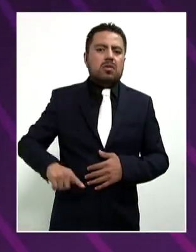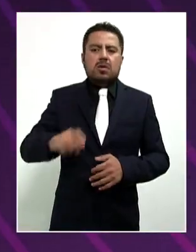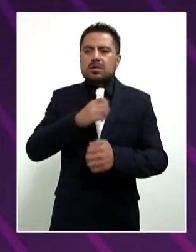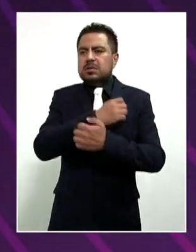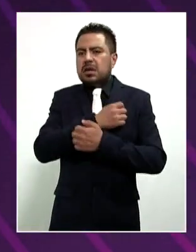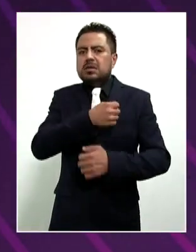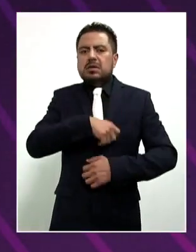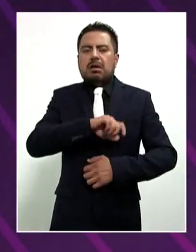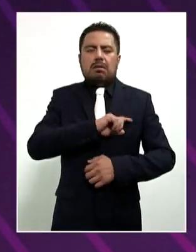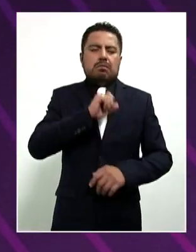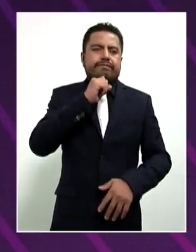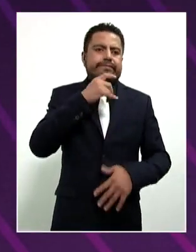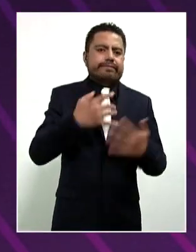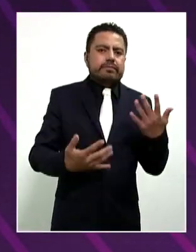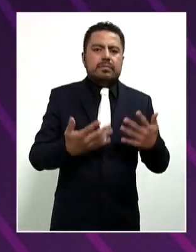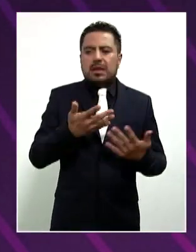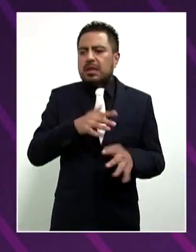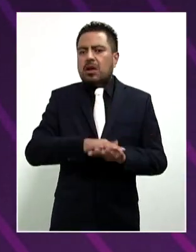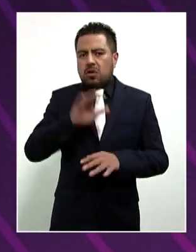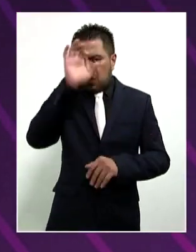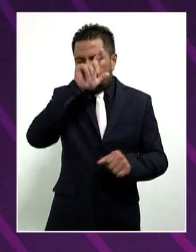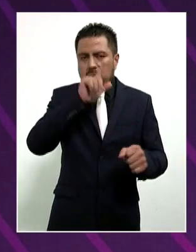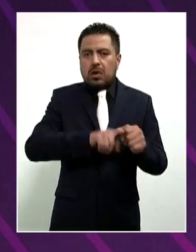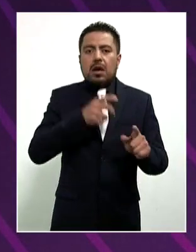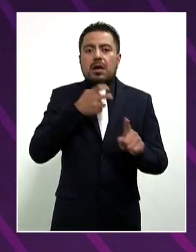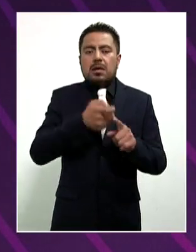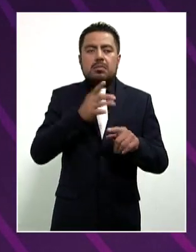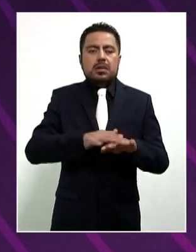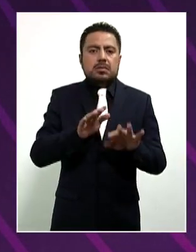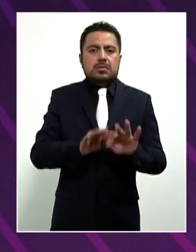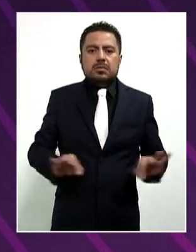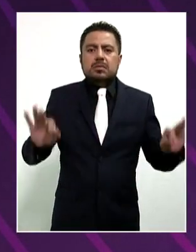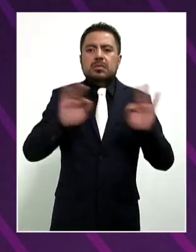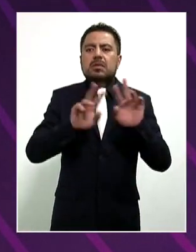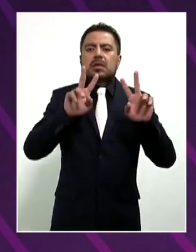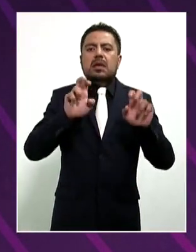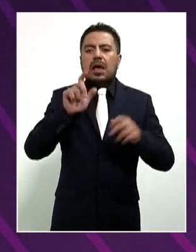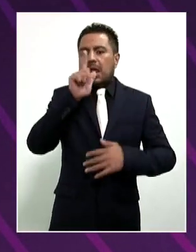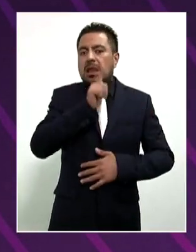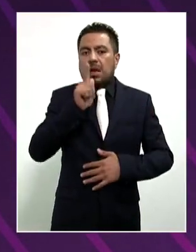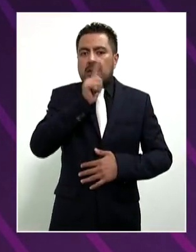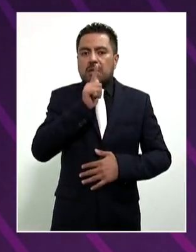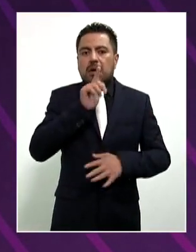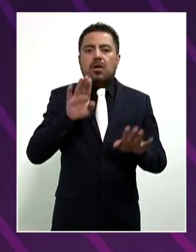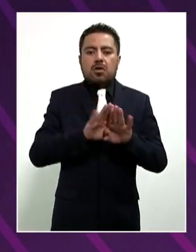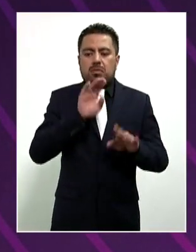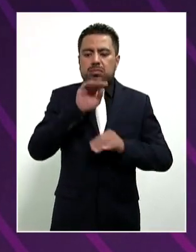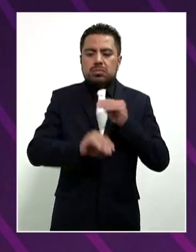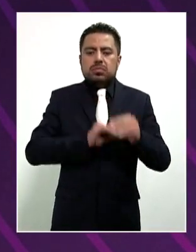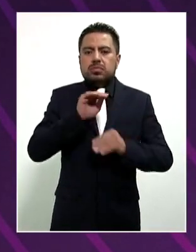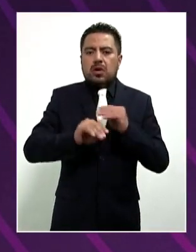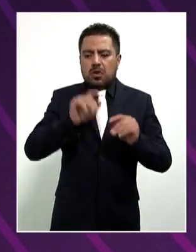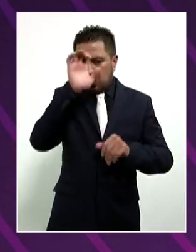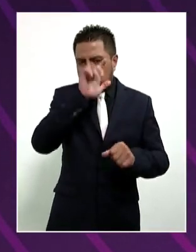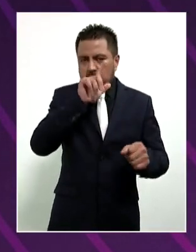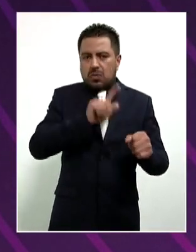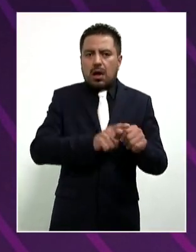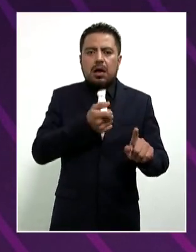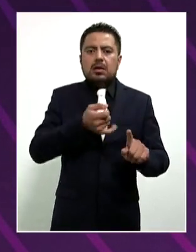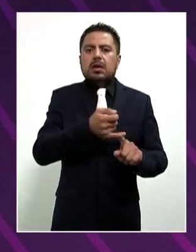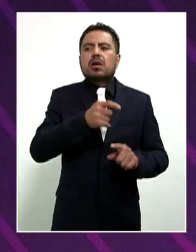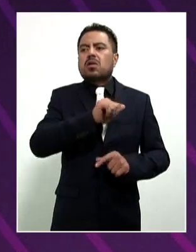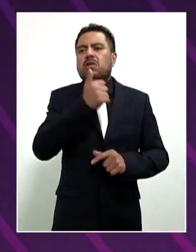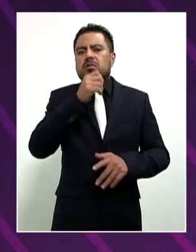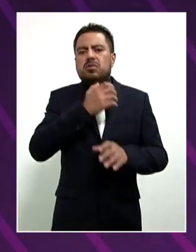educación, salud, etcétera, y una integración cultural. Este aspecto es muy importante, el tema de la lengua como componente esencial de la cultura y muchos